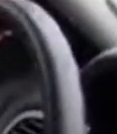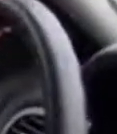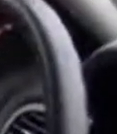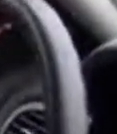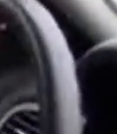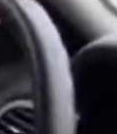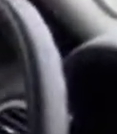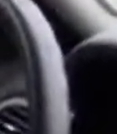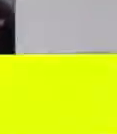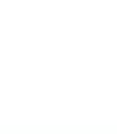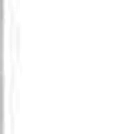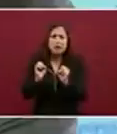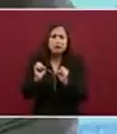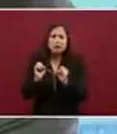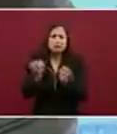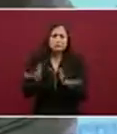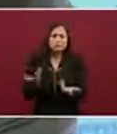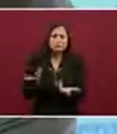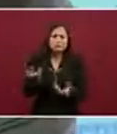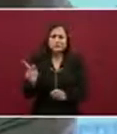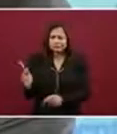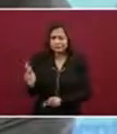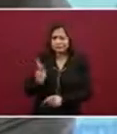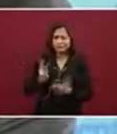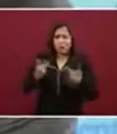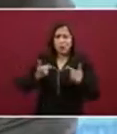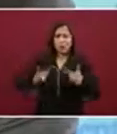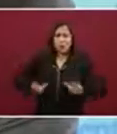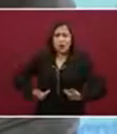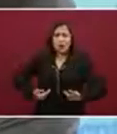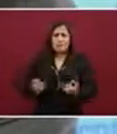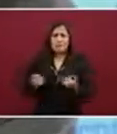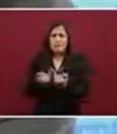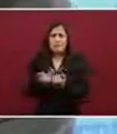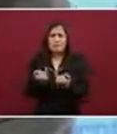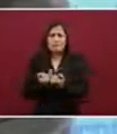eeuu quiero decir